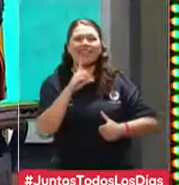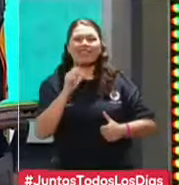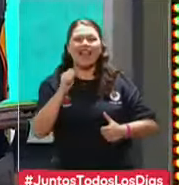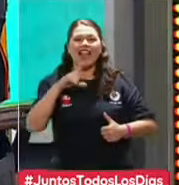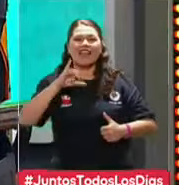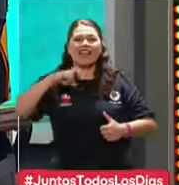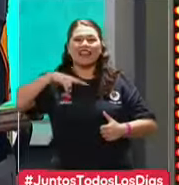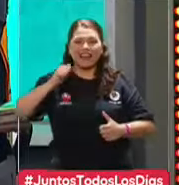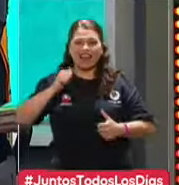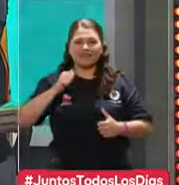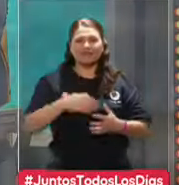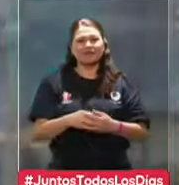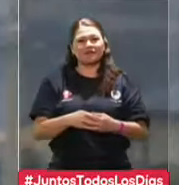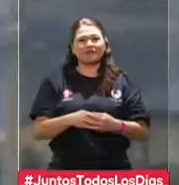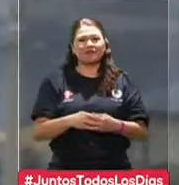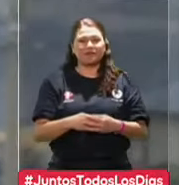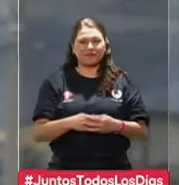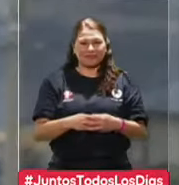Conózcala.